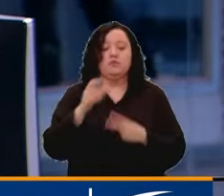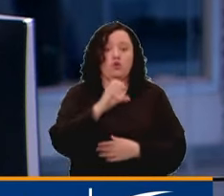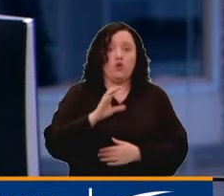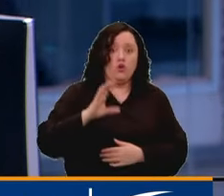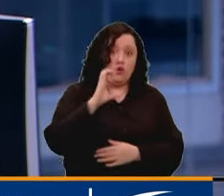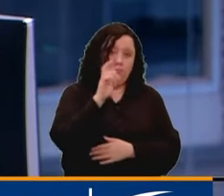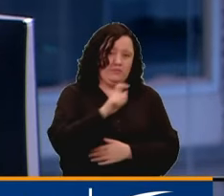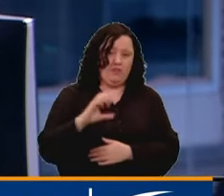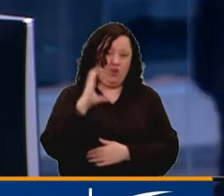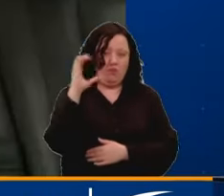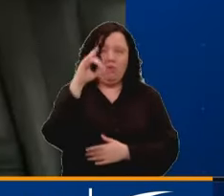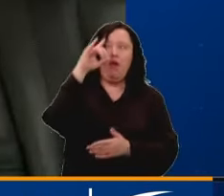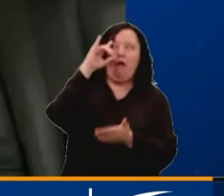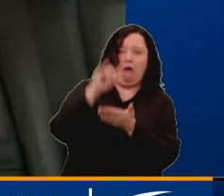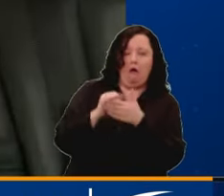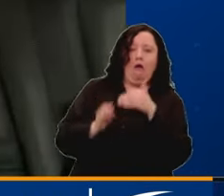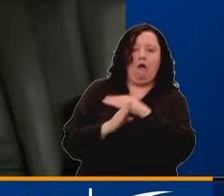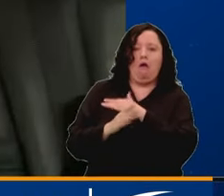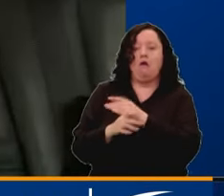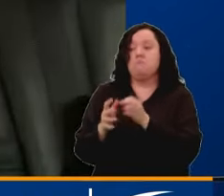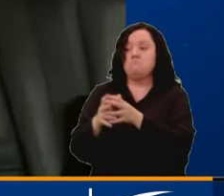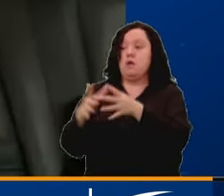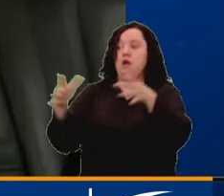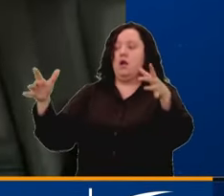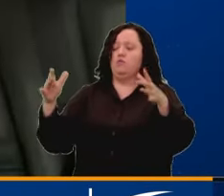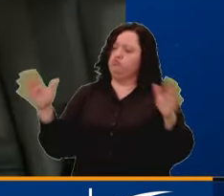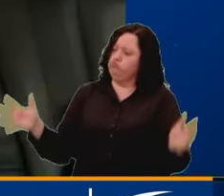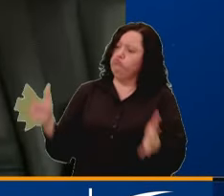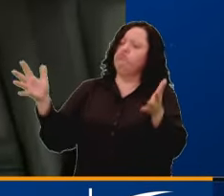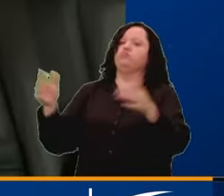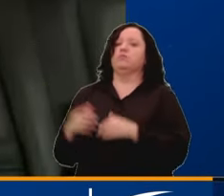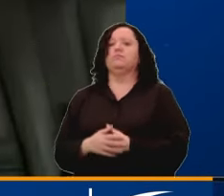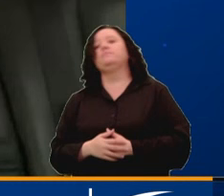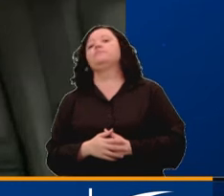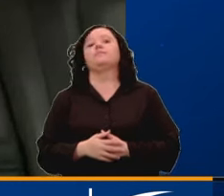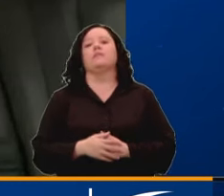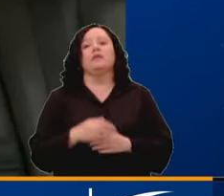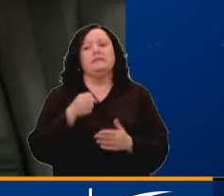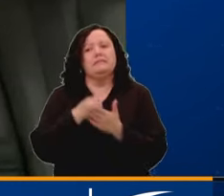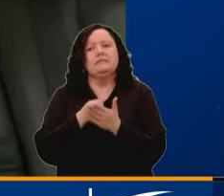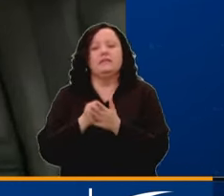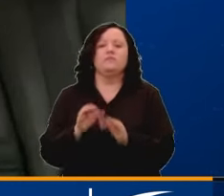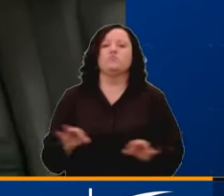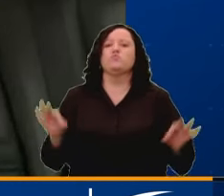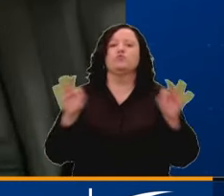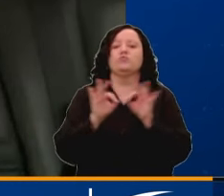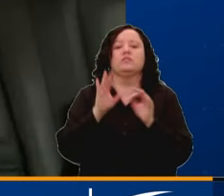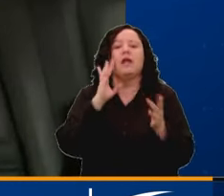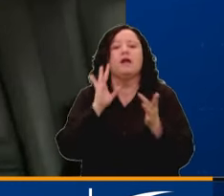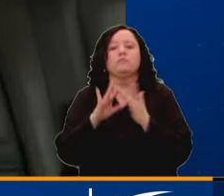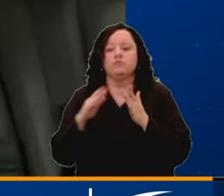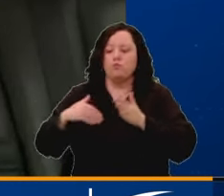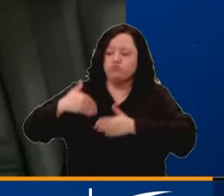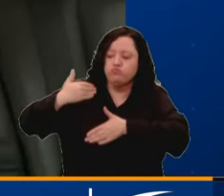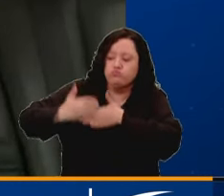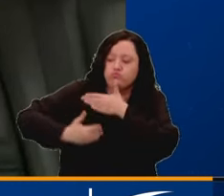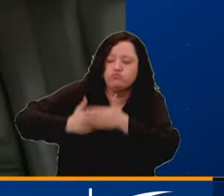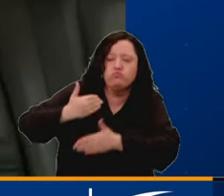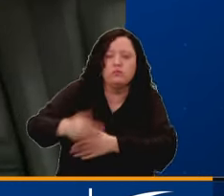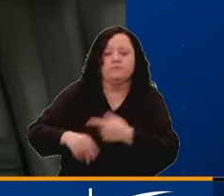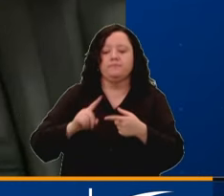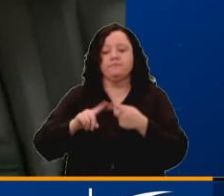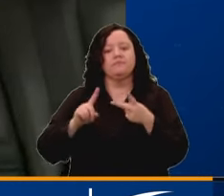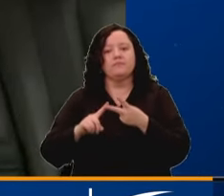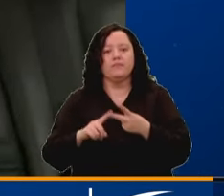tropas. Un énfasis operacional importante para mantener la dinámica, neutralizar las